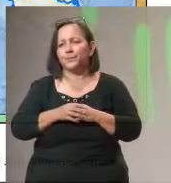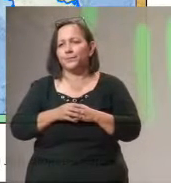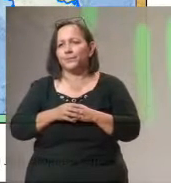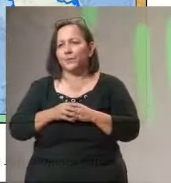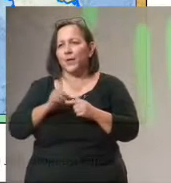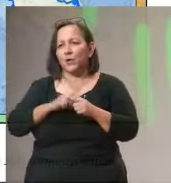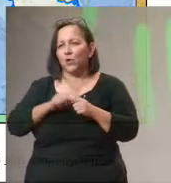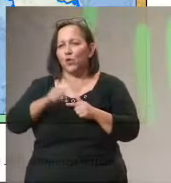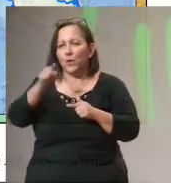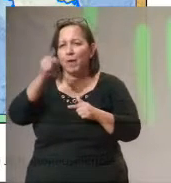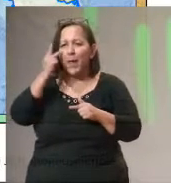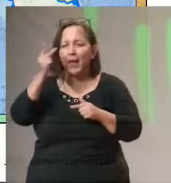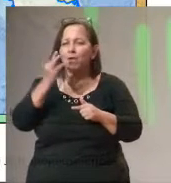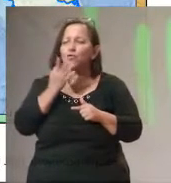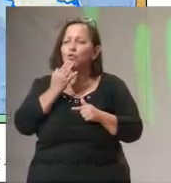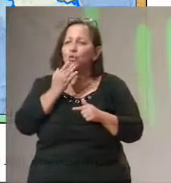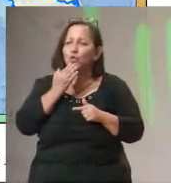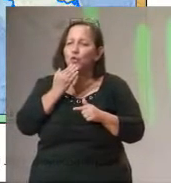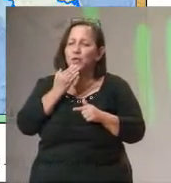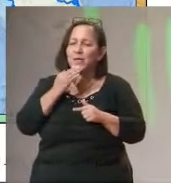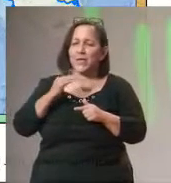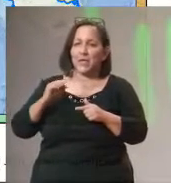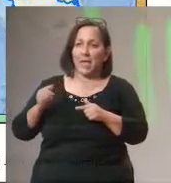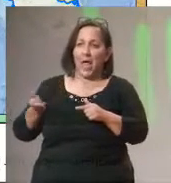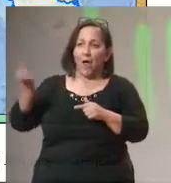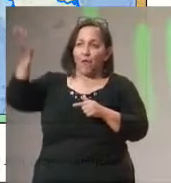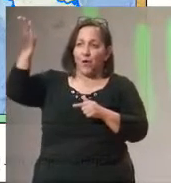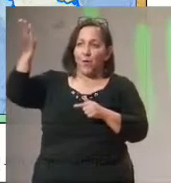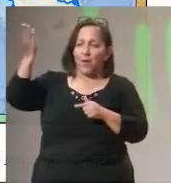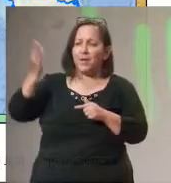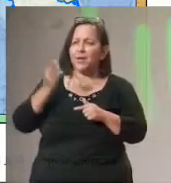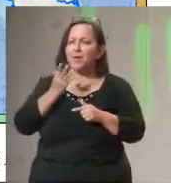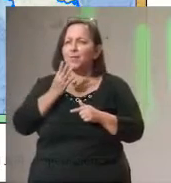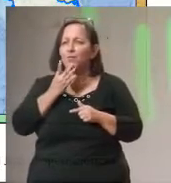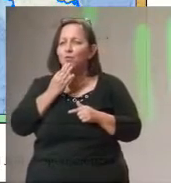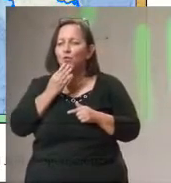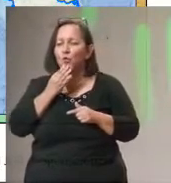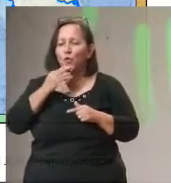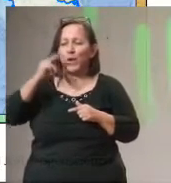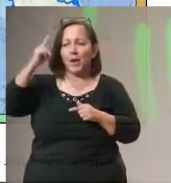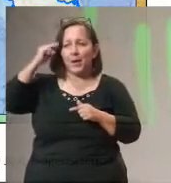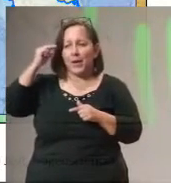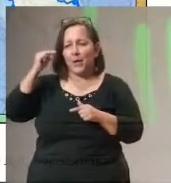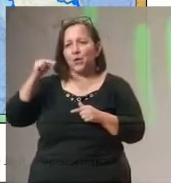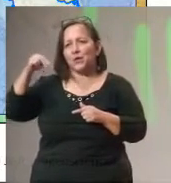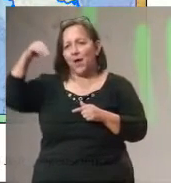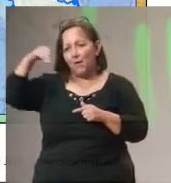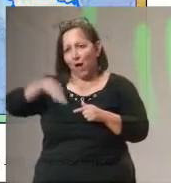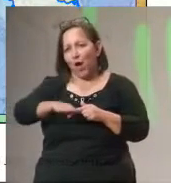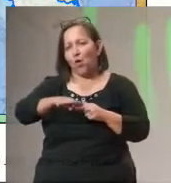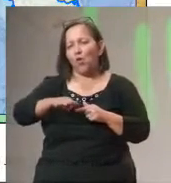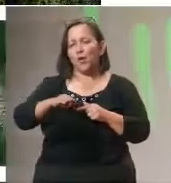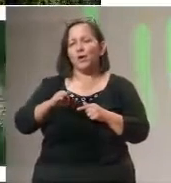que ven ahí en color es el gradiente de elevación y ese polígono en negro es el mejor límite conocido del acuífero Barba.